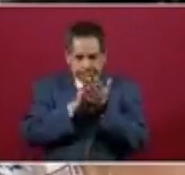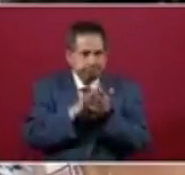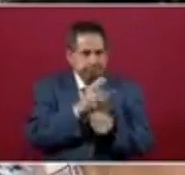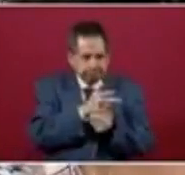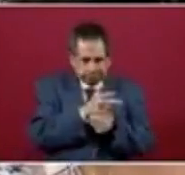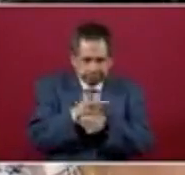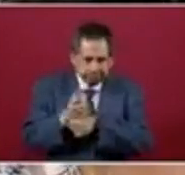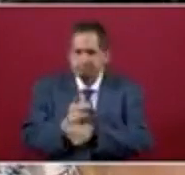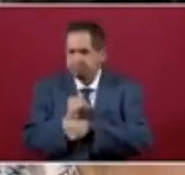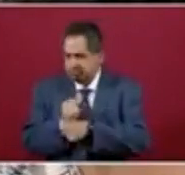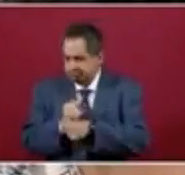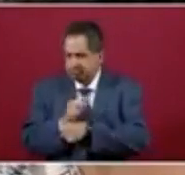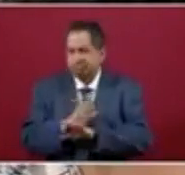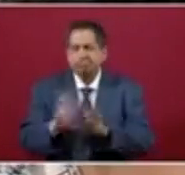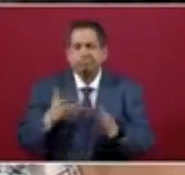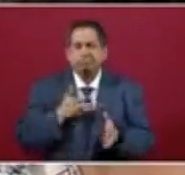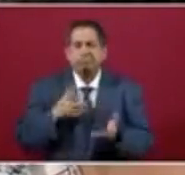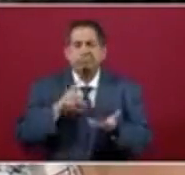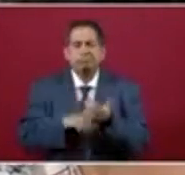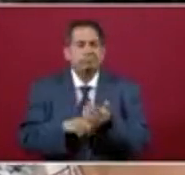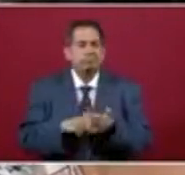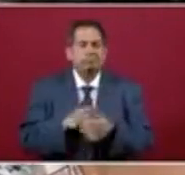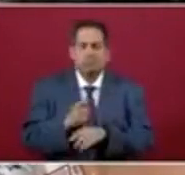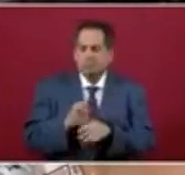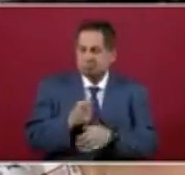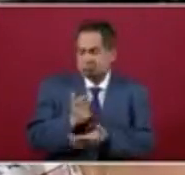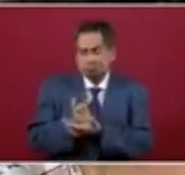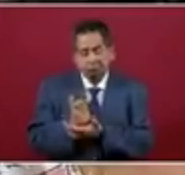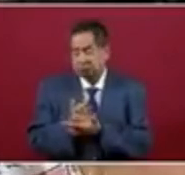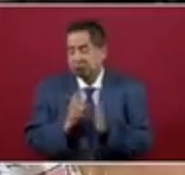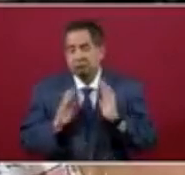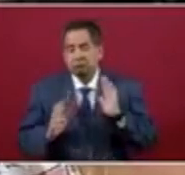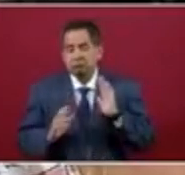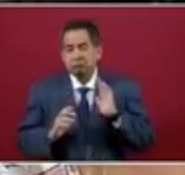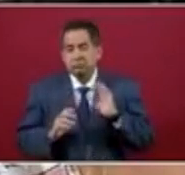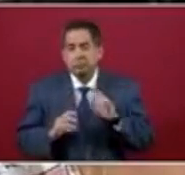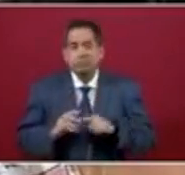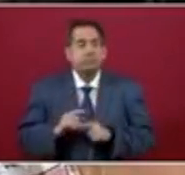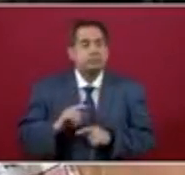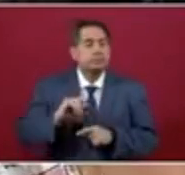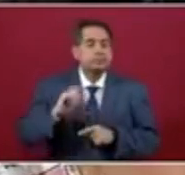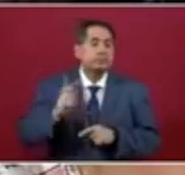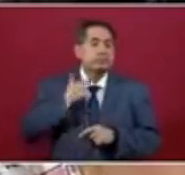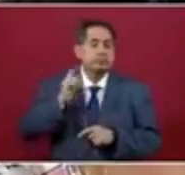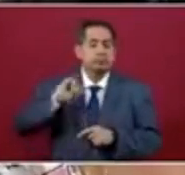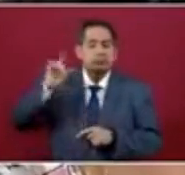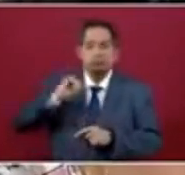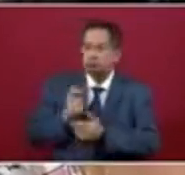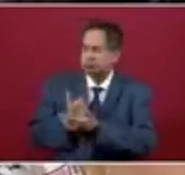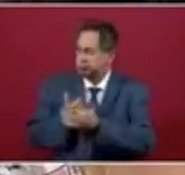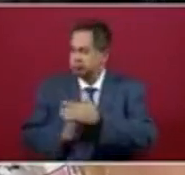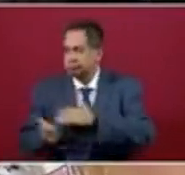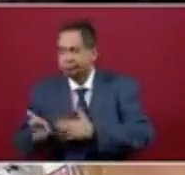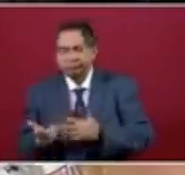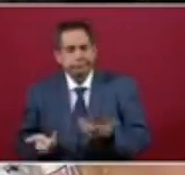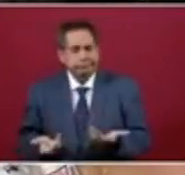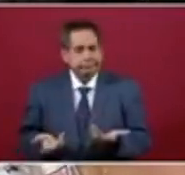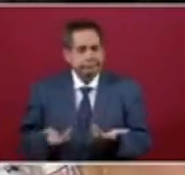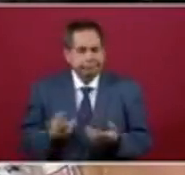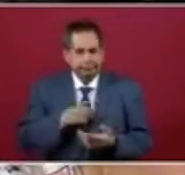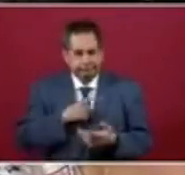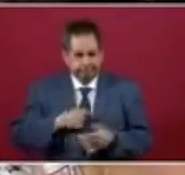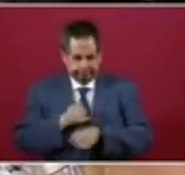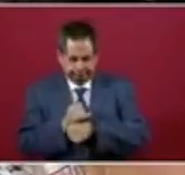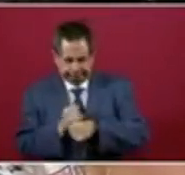se ha investigado en que también ha habido extorsiones y que ha entregado a funcionarios pasados. Entonces, habría que hacer una investigación